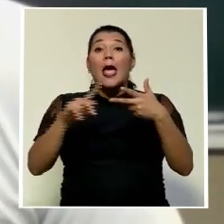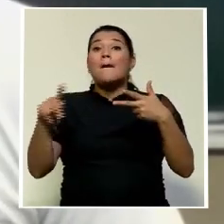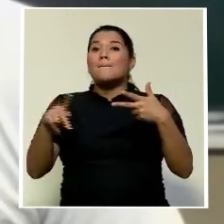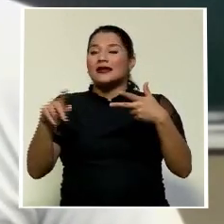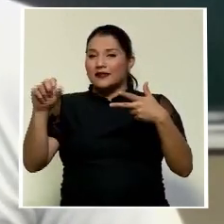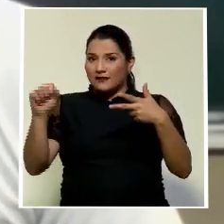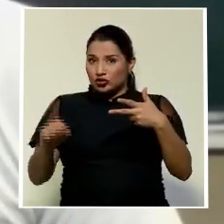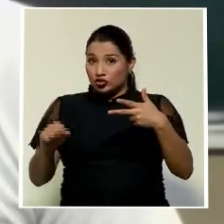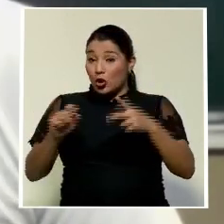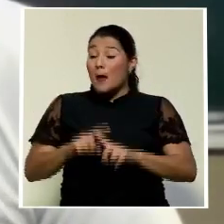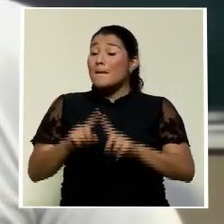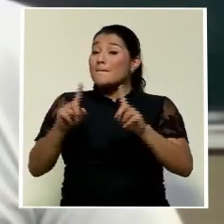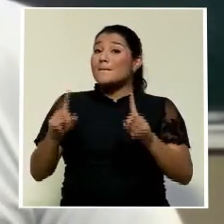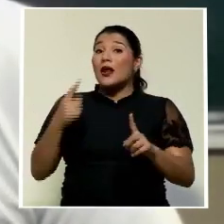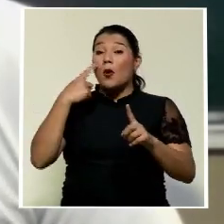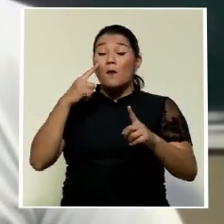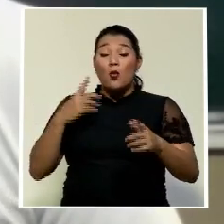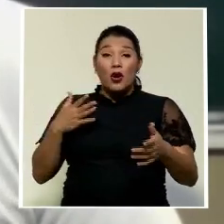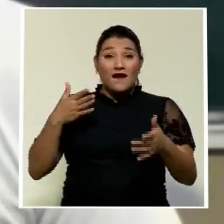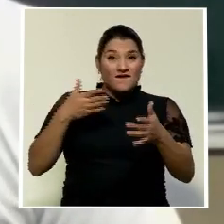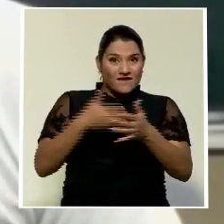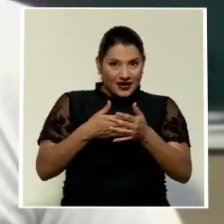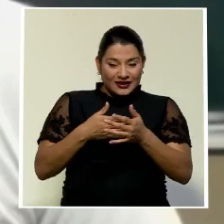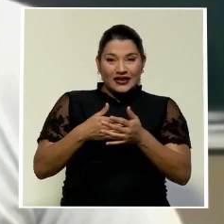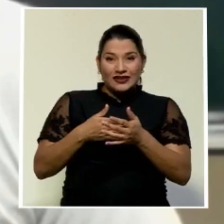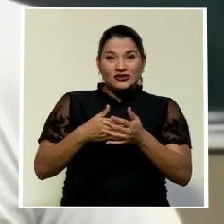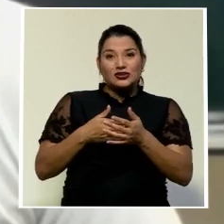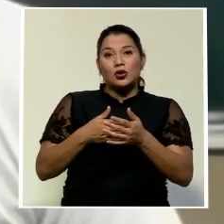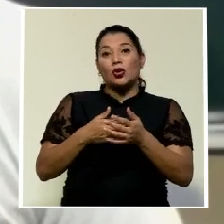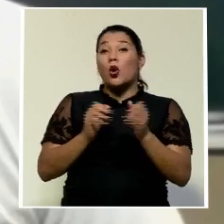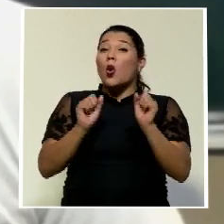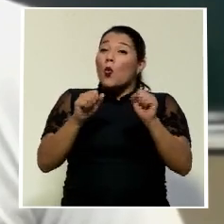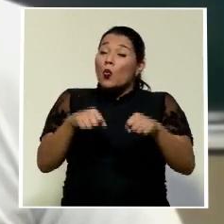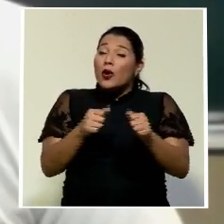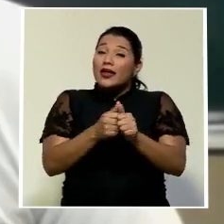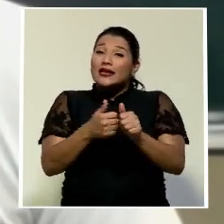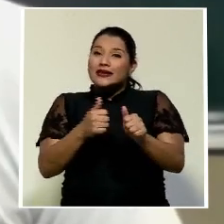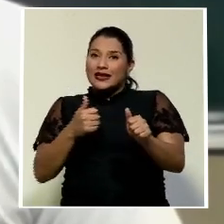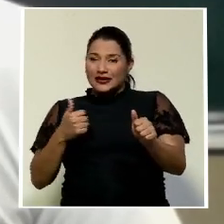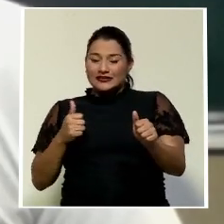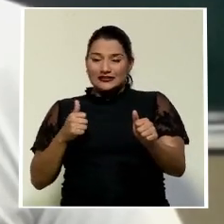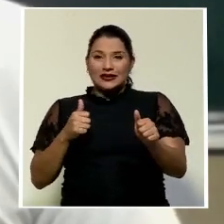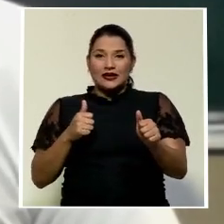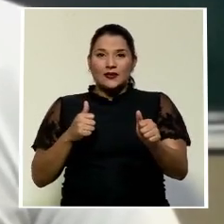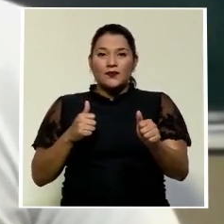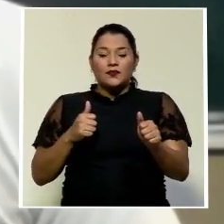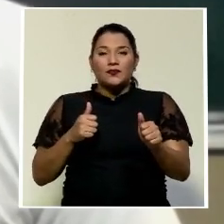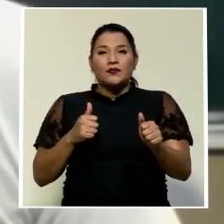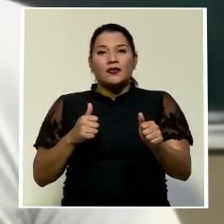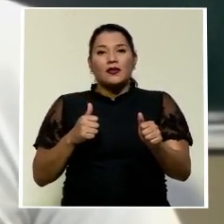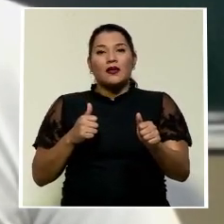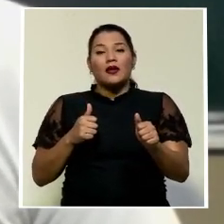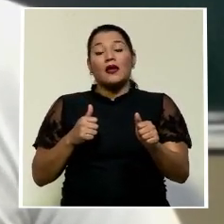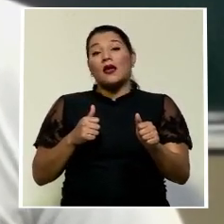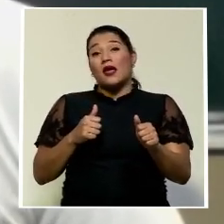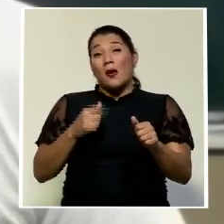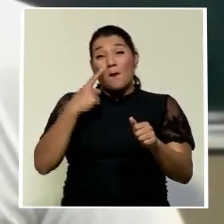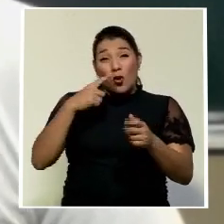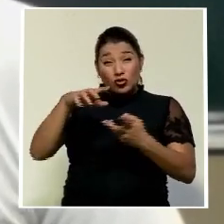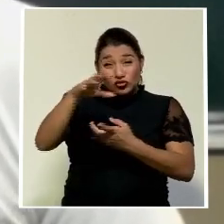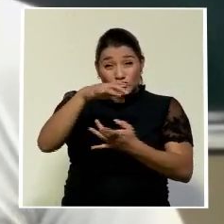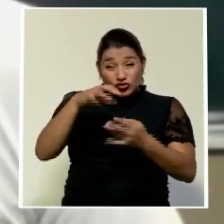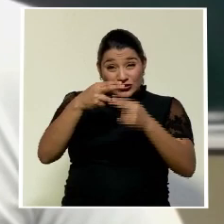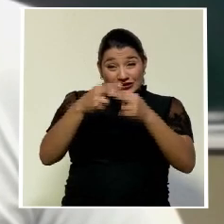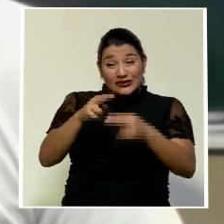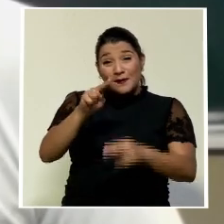debido al impacto del fenómeno de la Niña, la estación lluviosa podría atrasarse, o la entrada de la estación seca podría atrasarse incluso